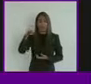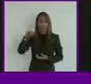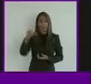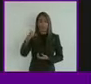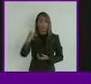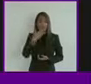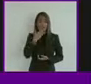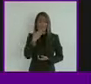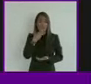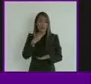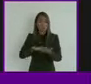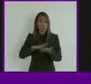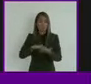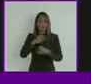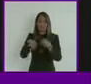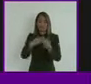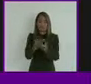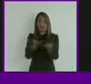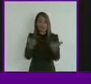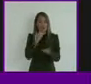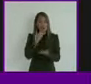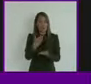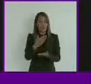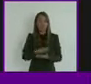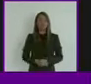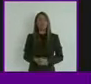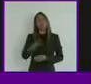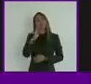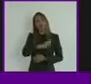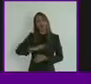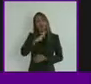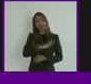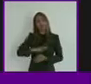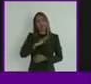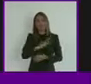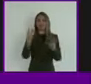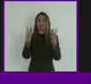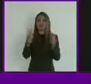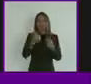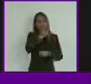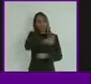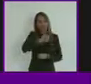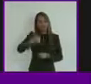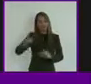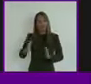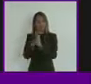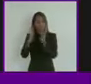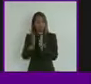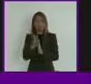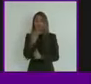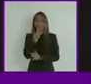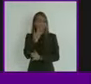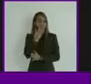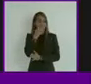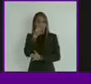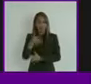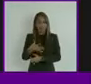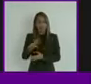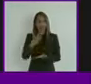otras chicas y chicos. No por mí, no lo digo por ellos, sinceramente. Claro, ¿no? Y muchas felicidades a todos los demás que han participado. Sus aportaciones sí, están de lujo, increíbles, de